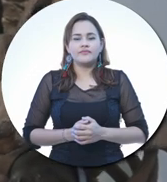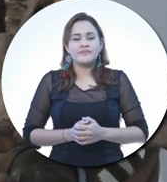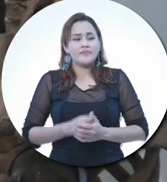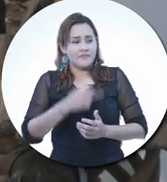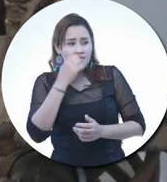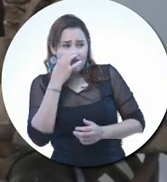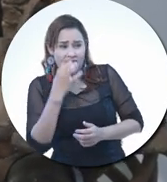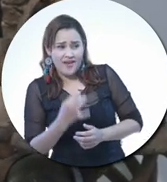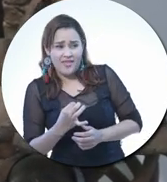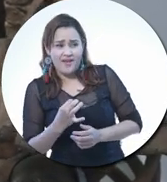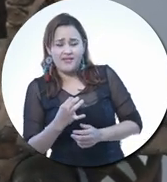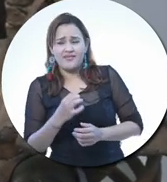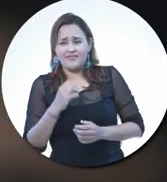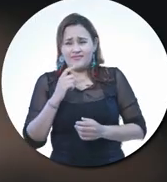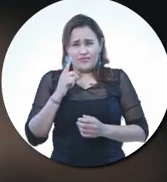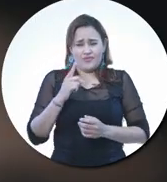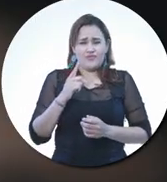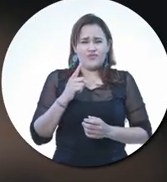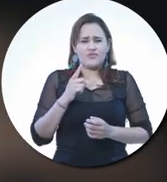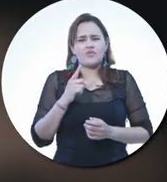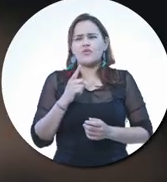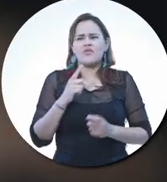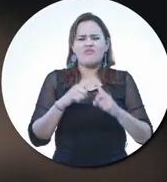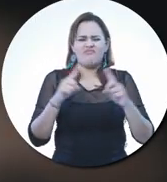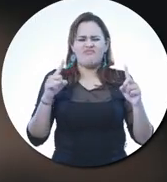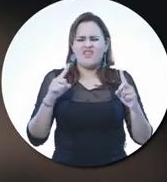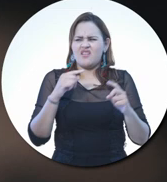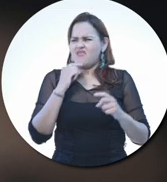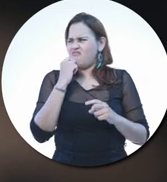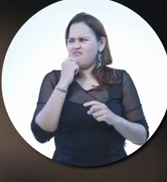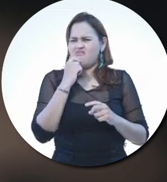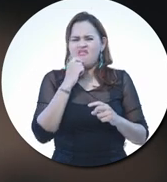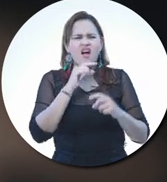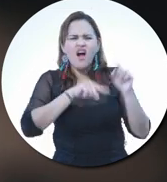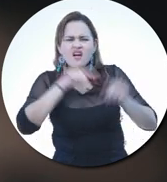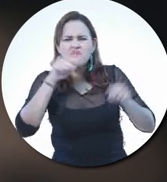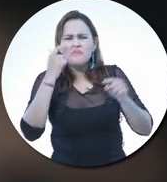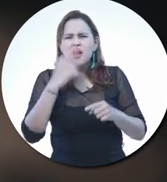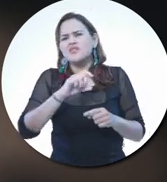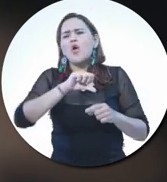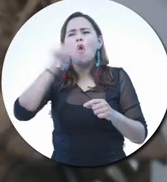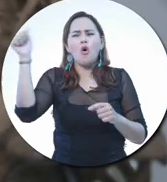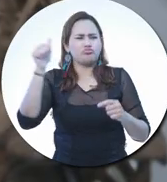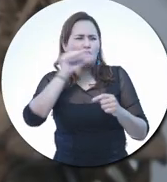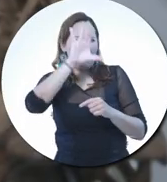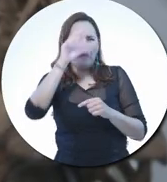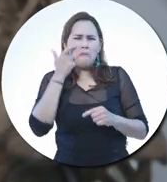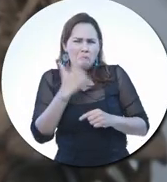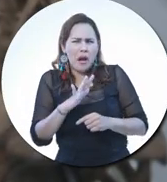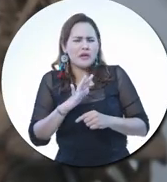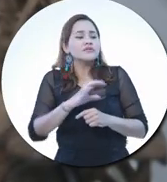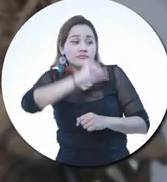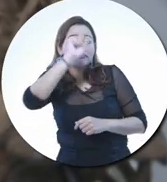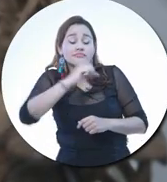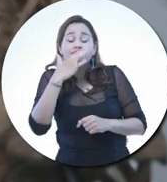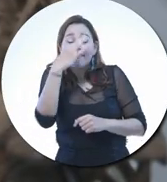¿Son de verdad? Por supuesto que sí. Pero algunos chicos parecen extranjeros. Claro, ellos